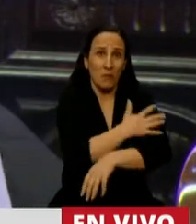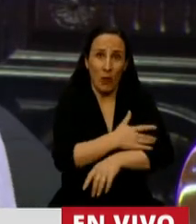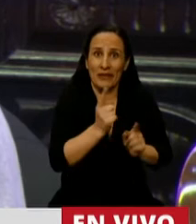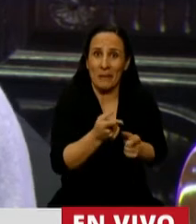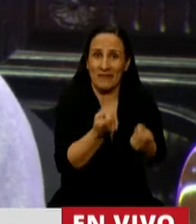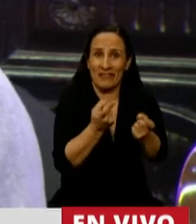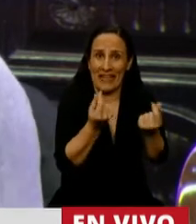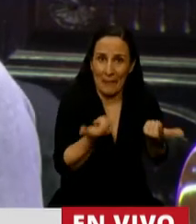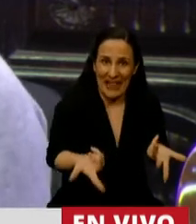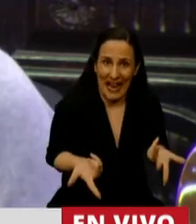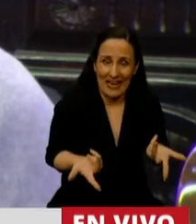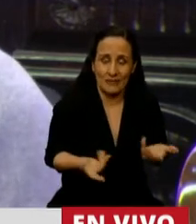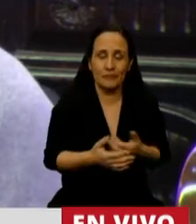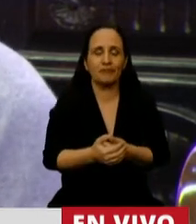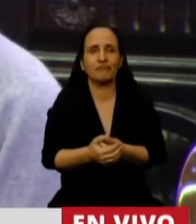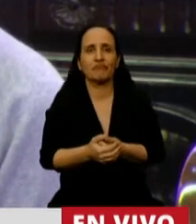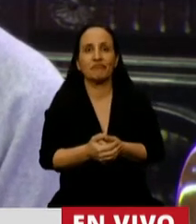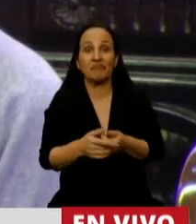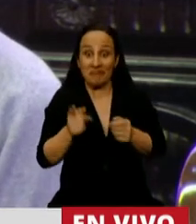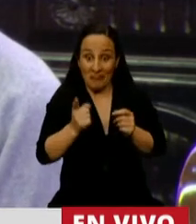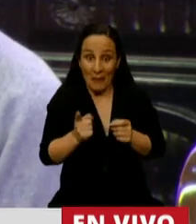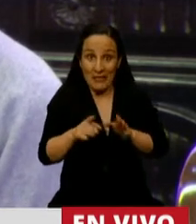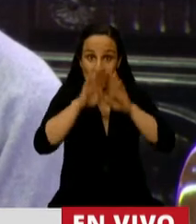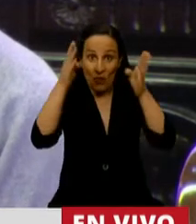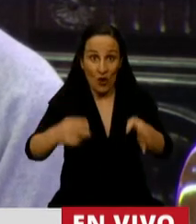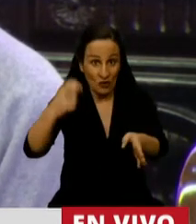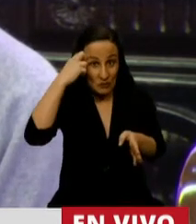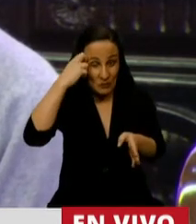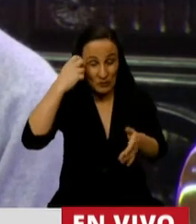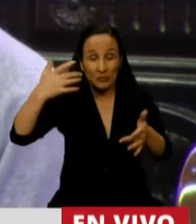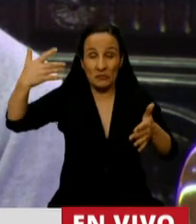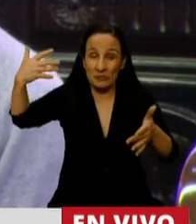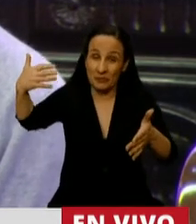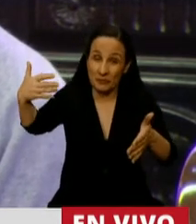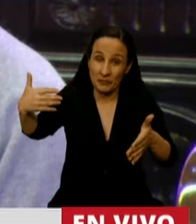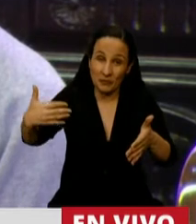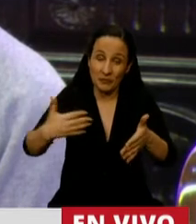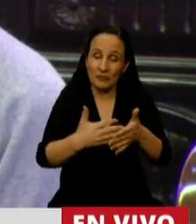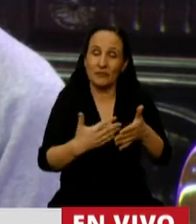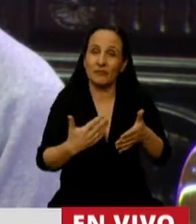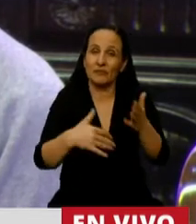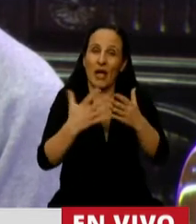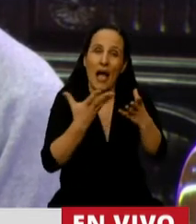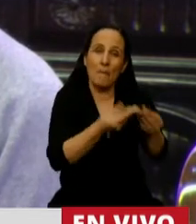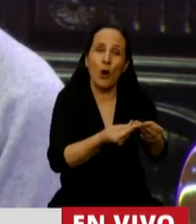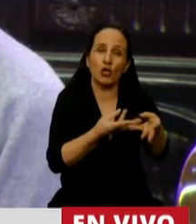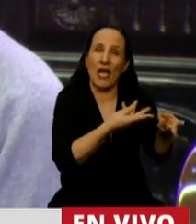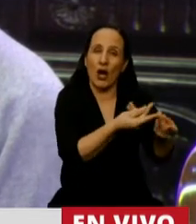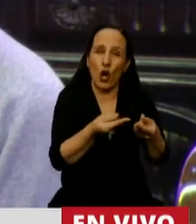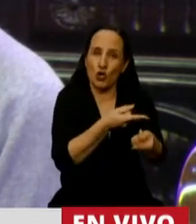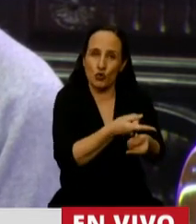durante demasiado tiempo en este mismo recinto se ha buscado apoyar al consumidor y terminamos